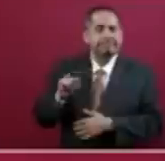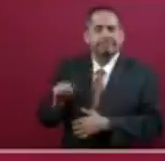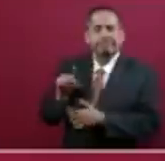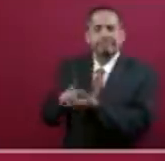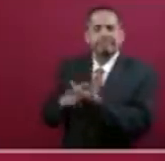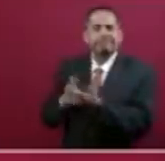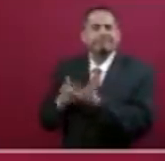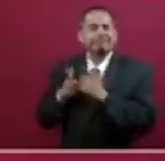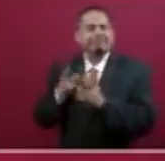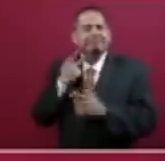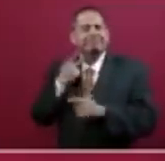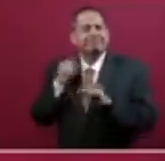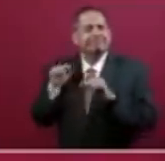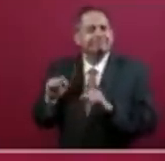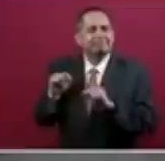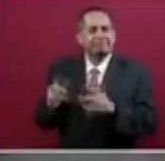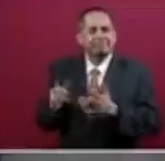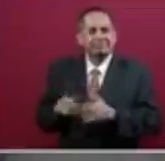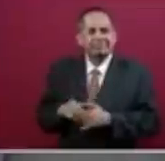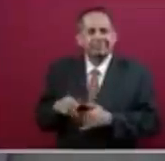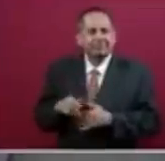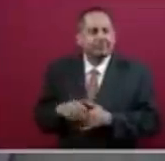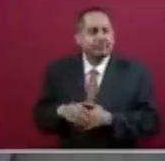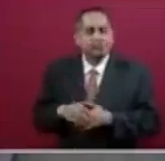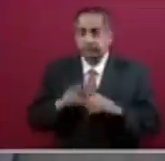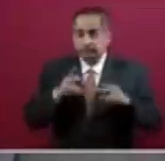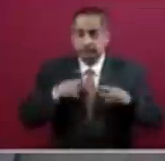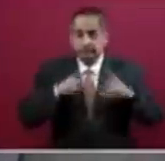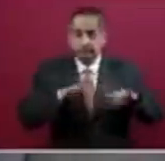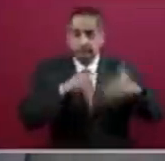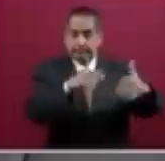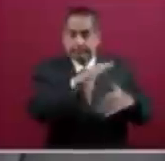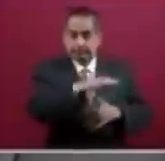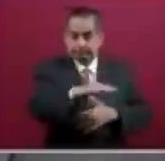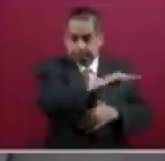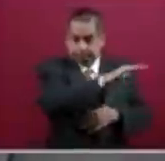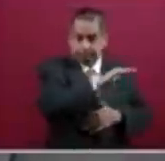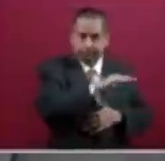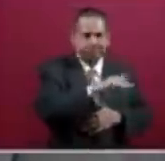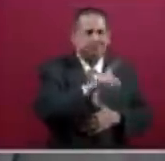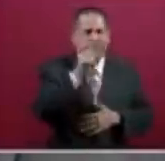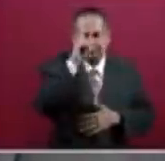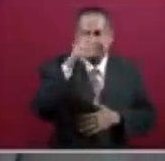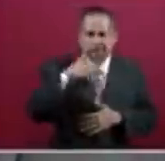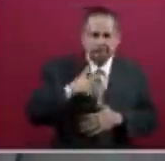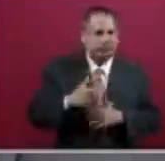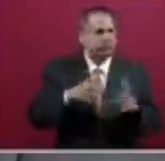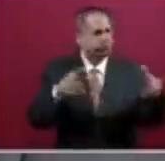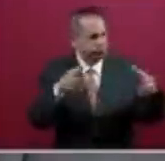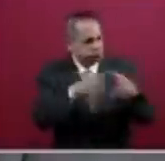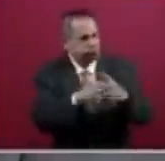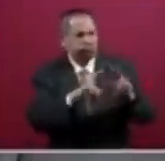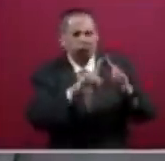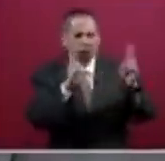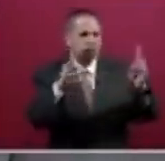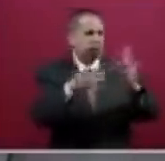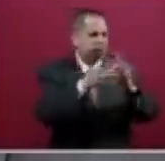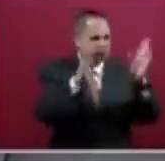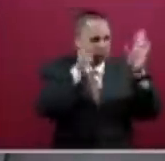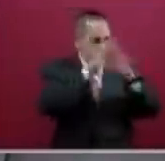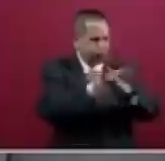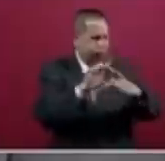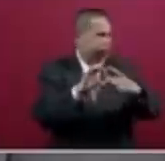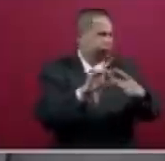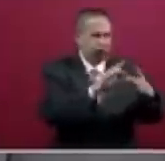En esto, nuestro pueblo entiende la necesidad de la unidad, de la